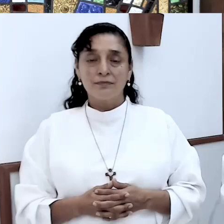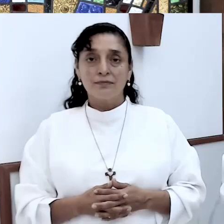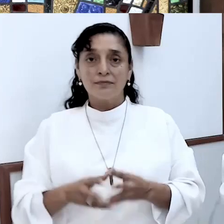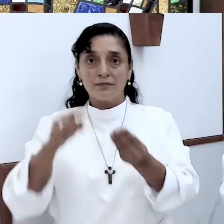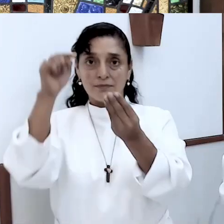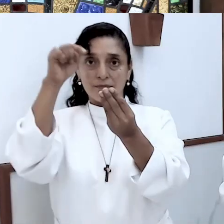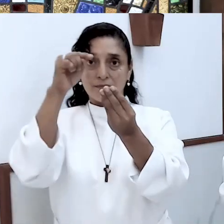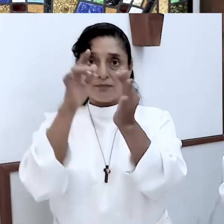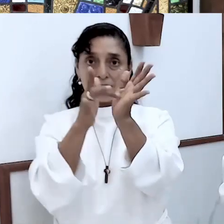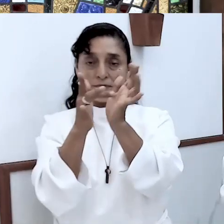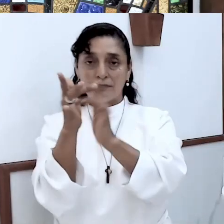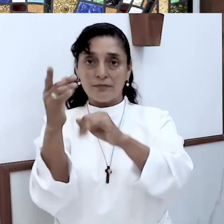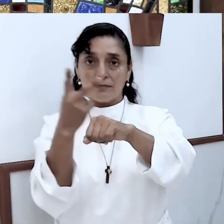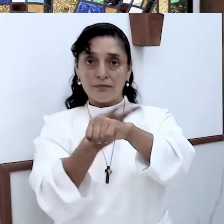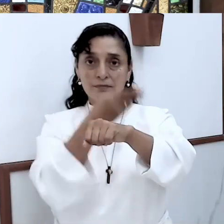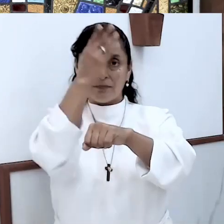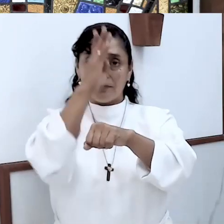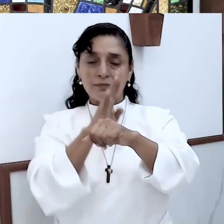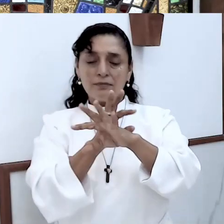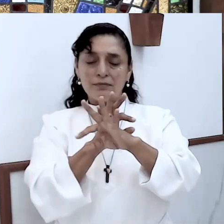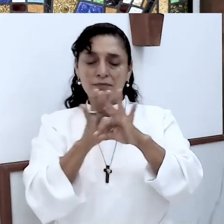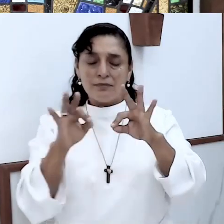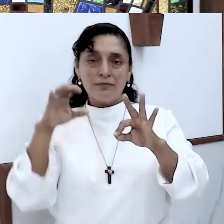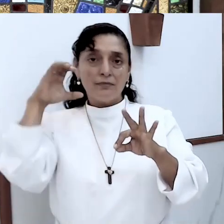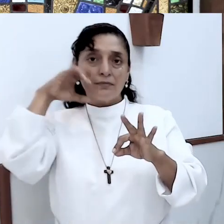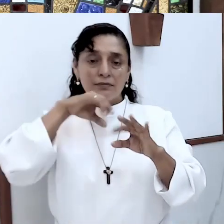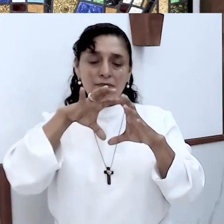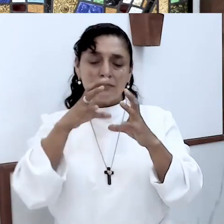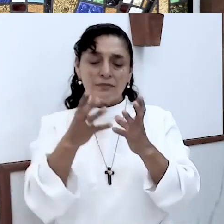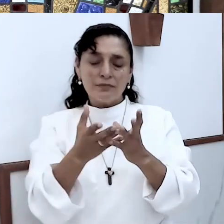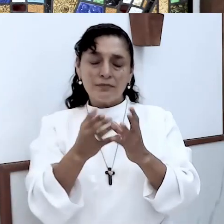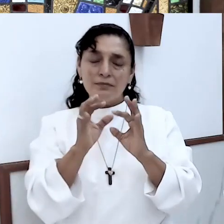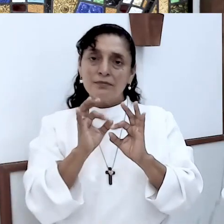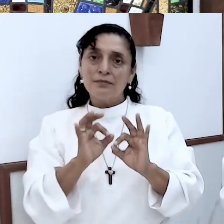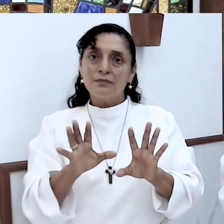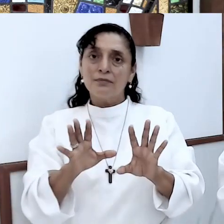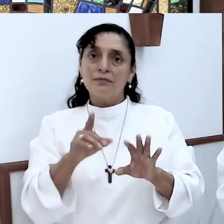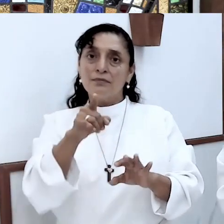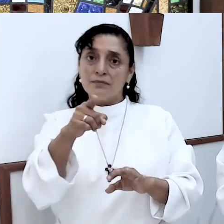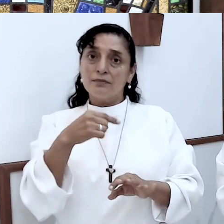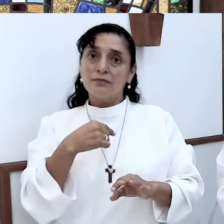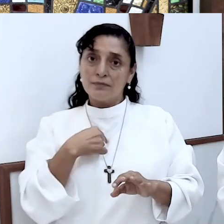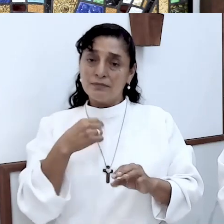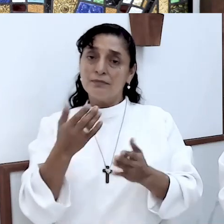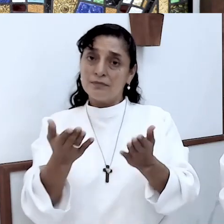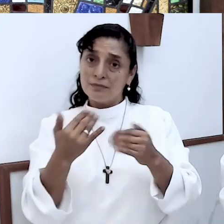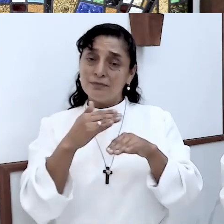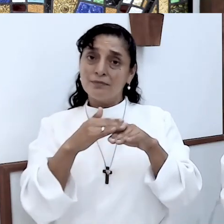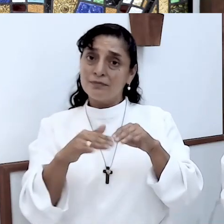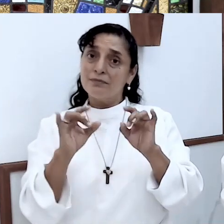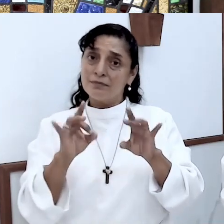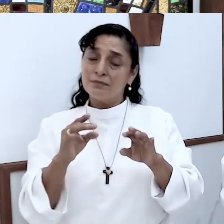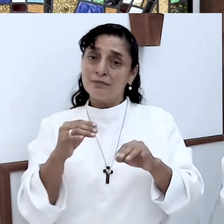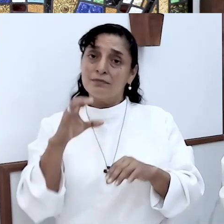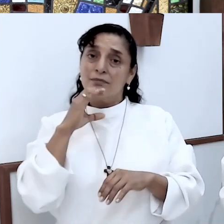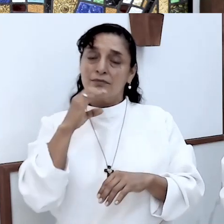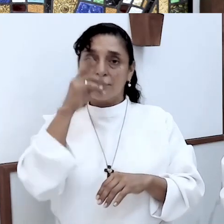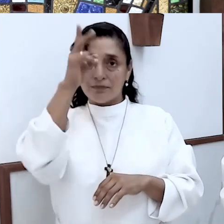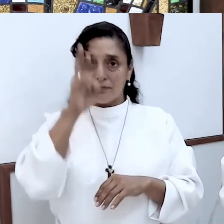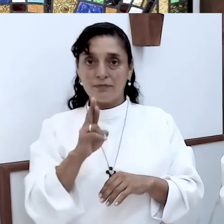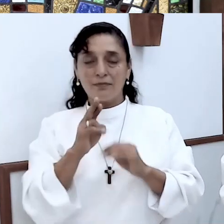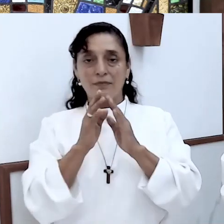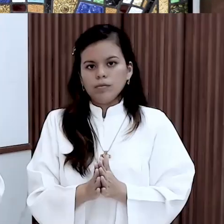Este es el Cordero de Dios que quita el pecado del mundo. Dichosos los llamados a la cena